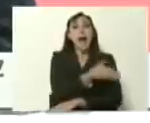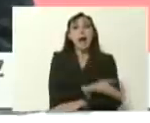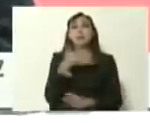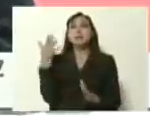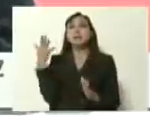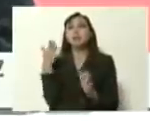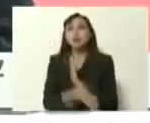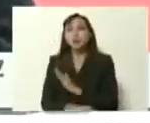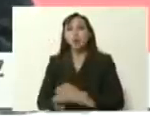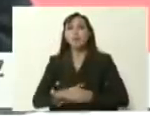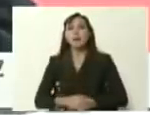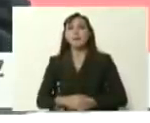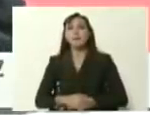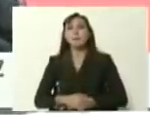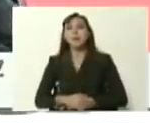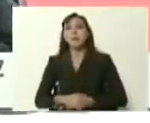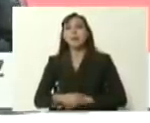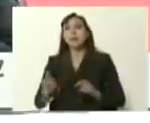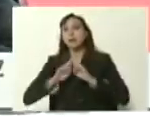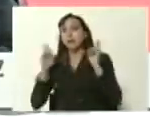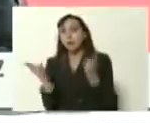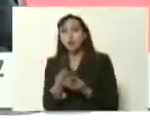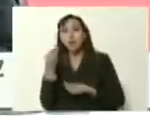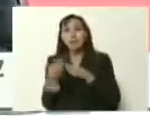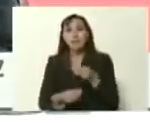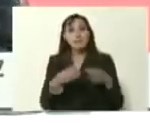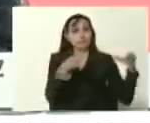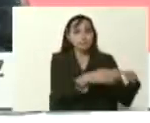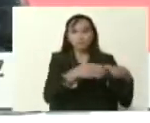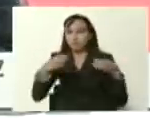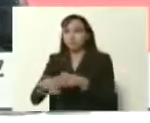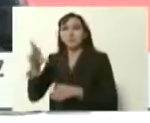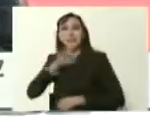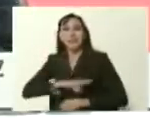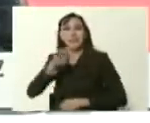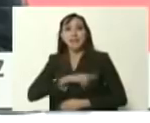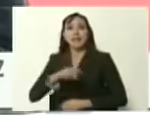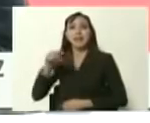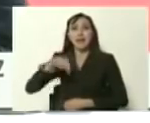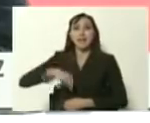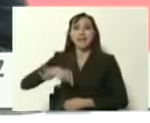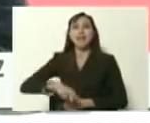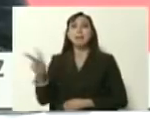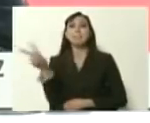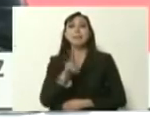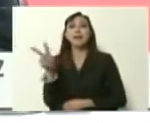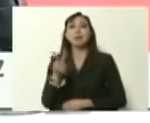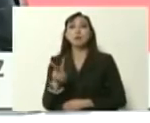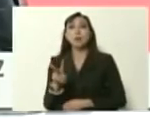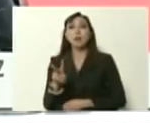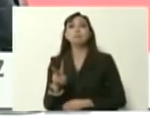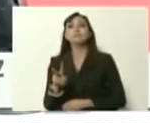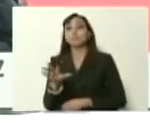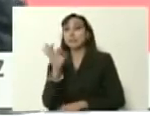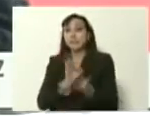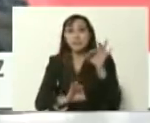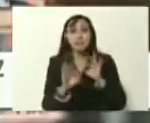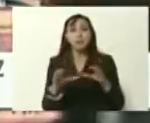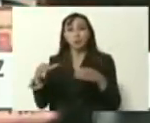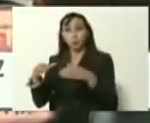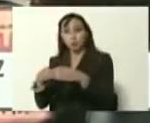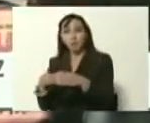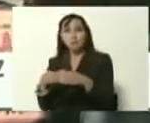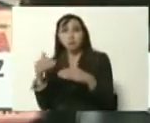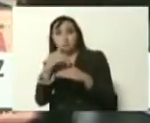esta reunión con las congregaciones evangélicas en Venezuela. Saldrá una subcomisión, porque